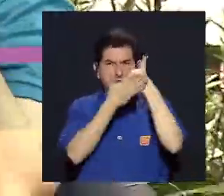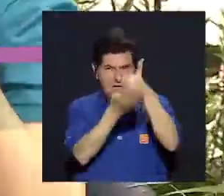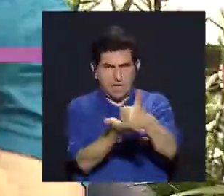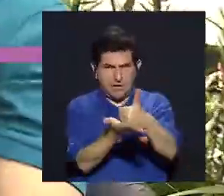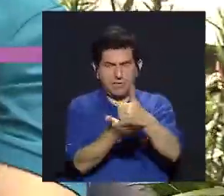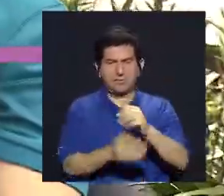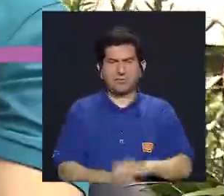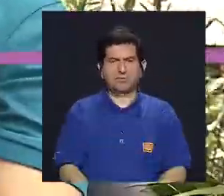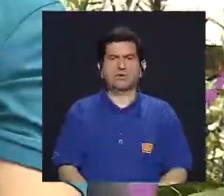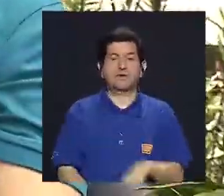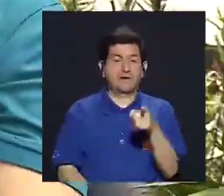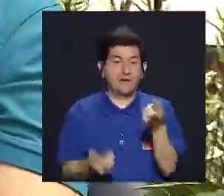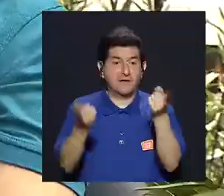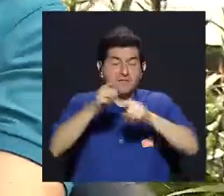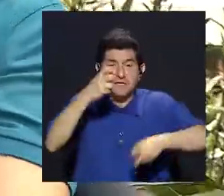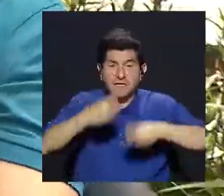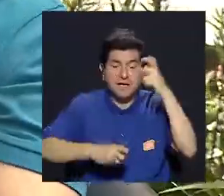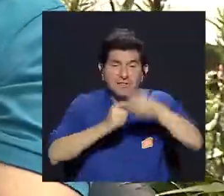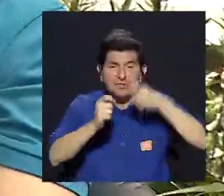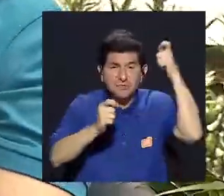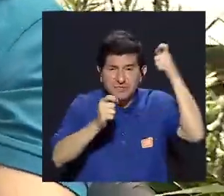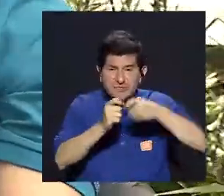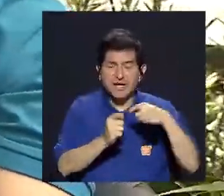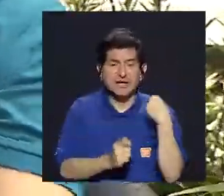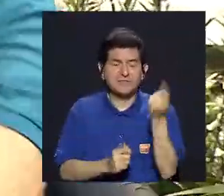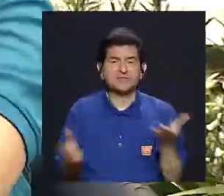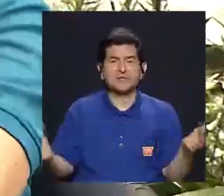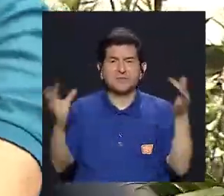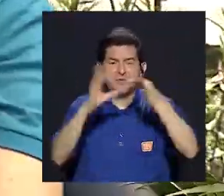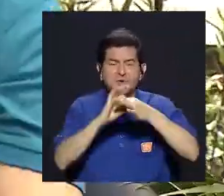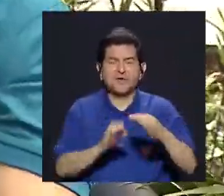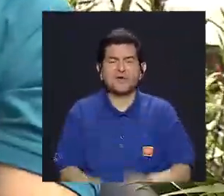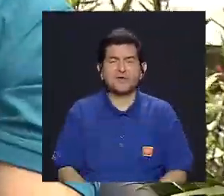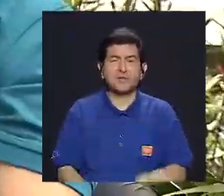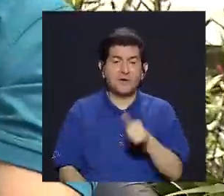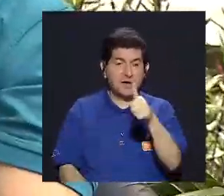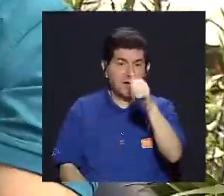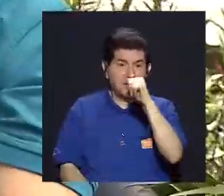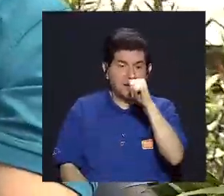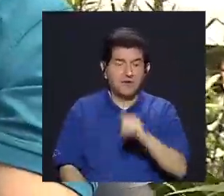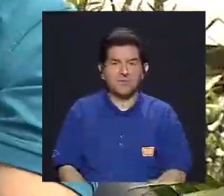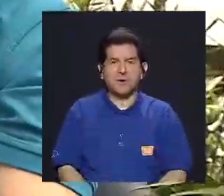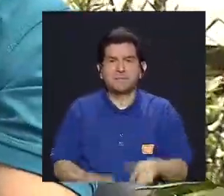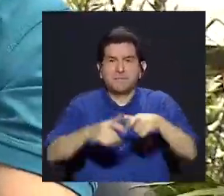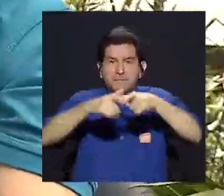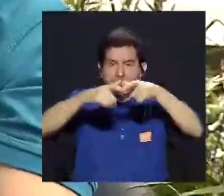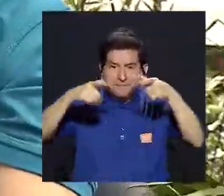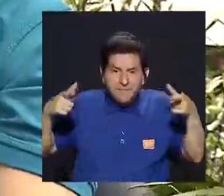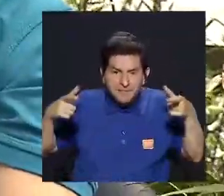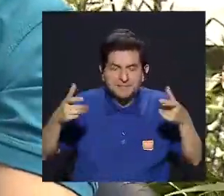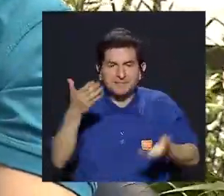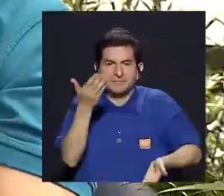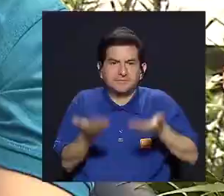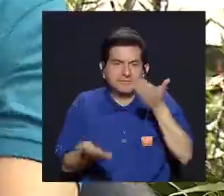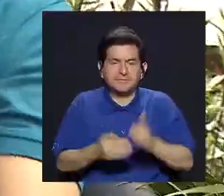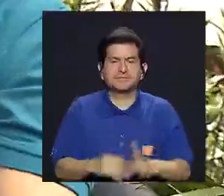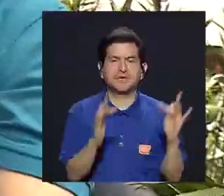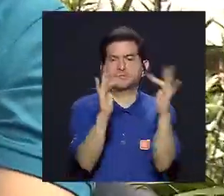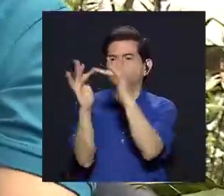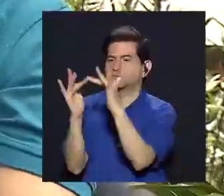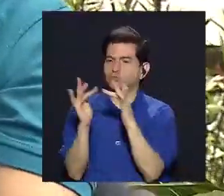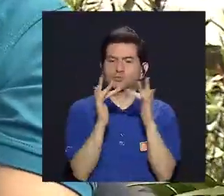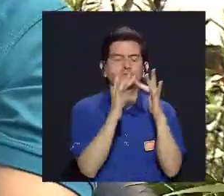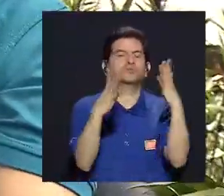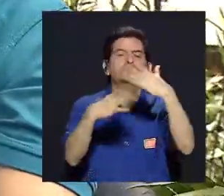ayude un problema específico siempre asociado con lo puso hídrico porque ha sido la mayoría de las de los